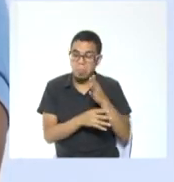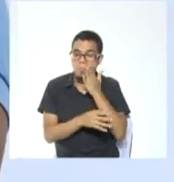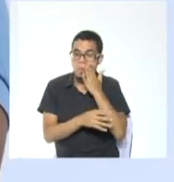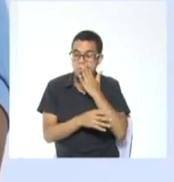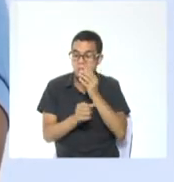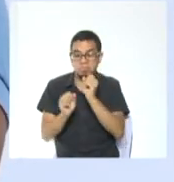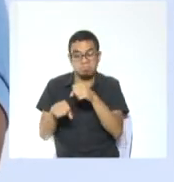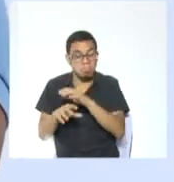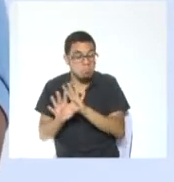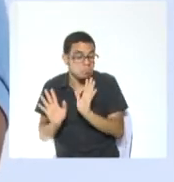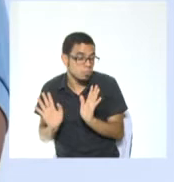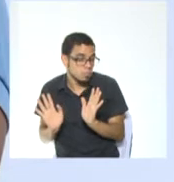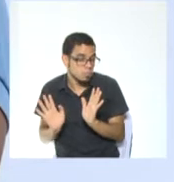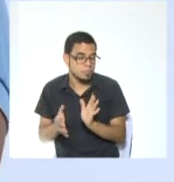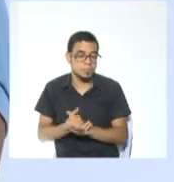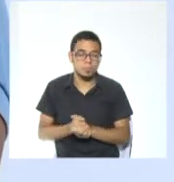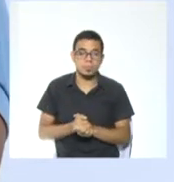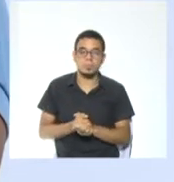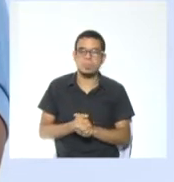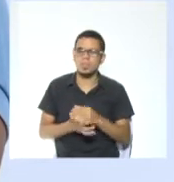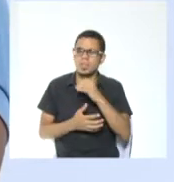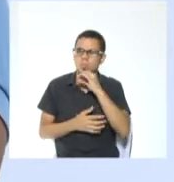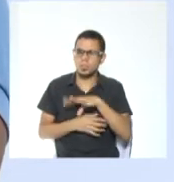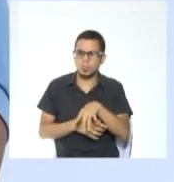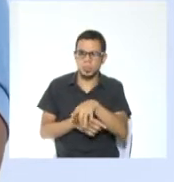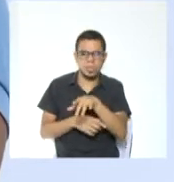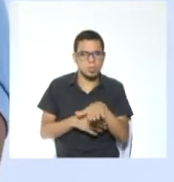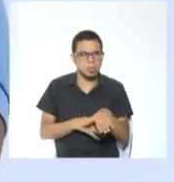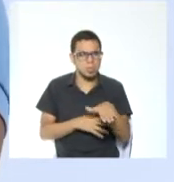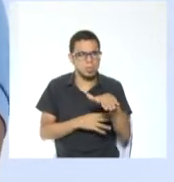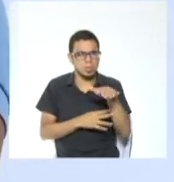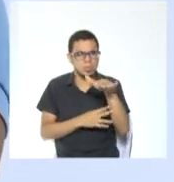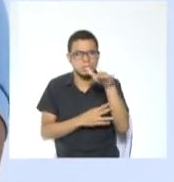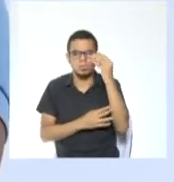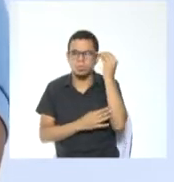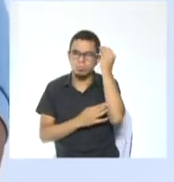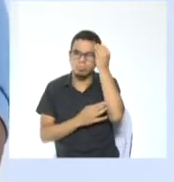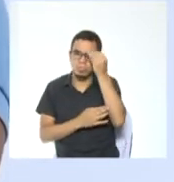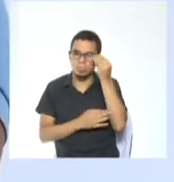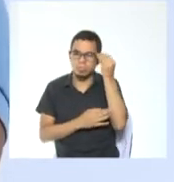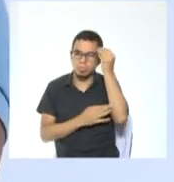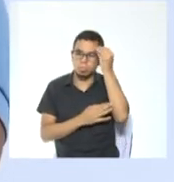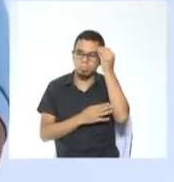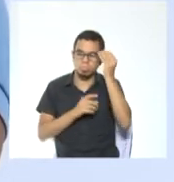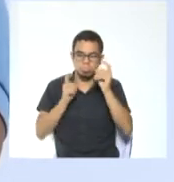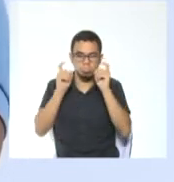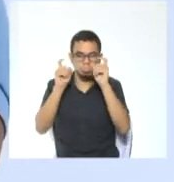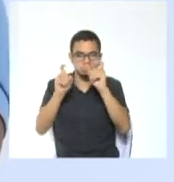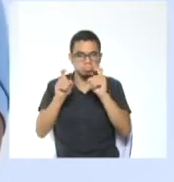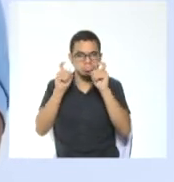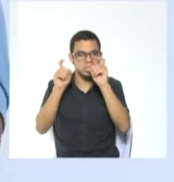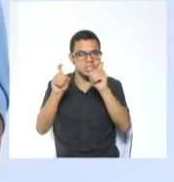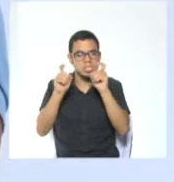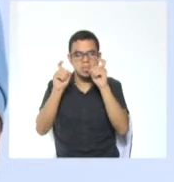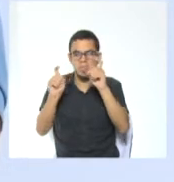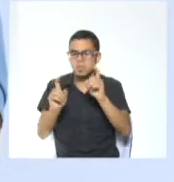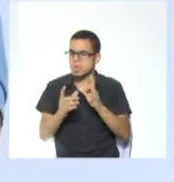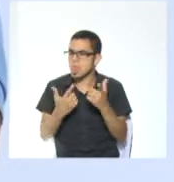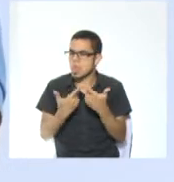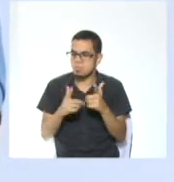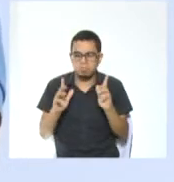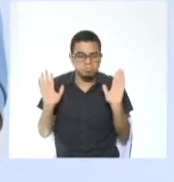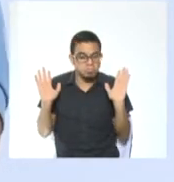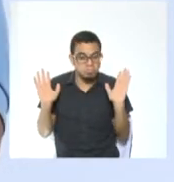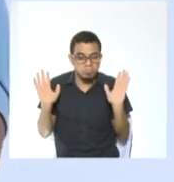La vida de Simón Rodríguez se caracterizó por seguir el ideal de pensar y enseñar en